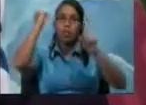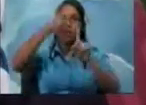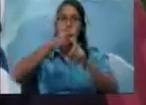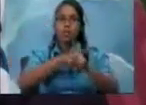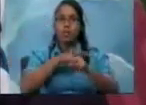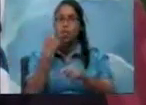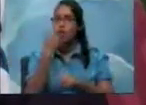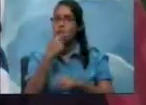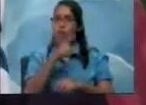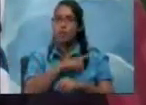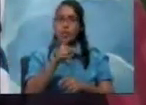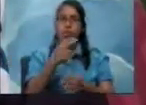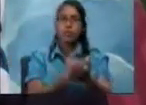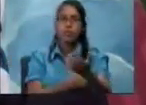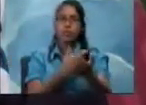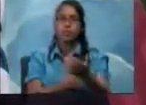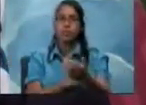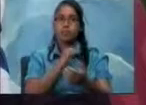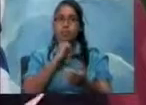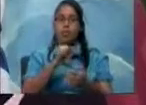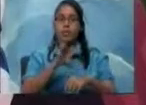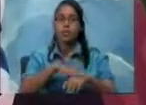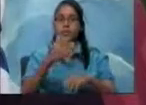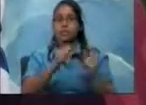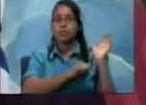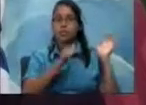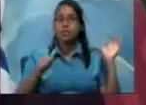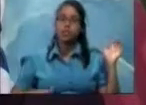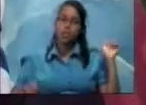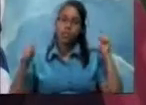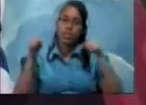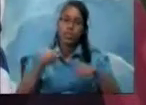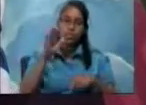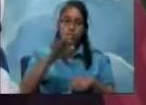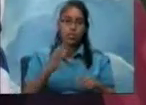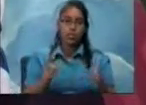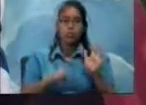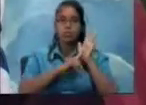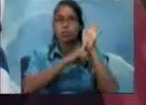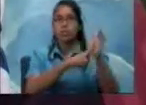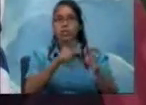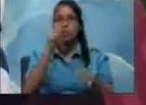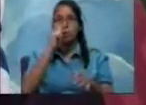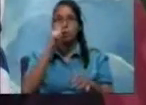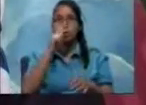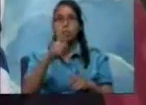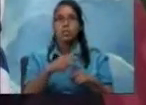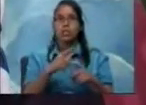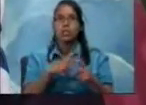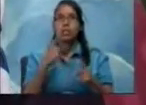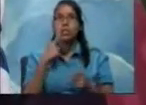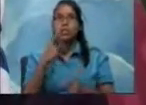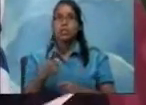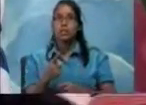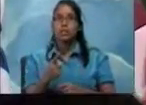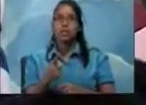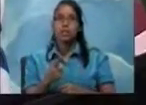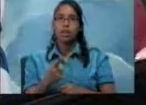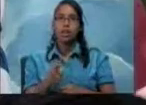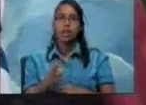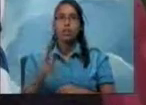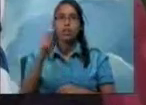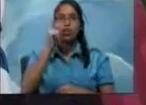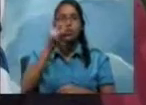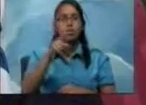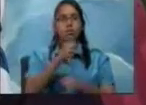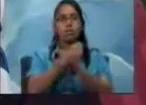labios de los hermanos es porque el señor aquí se lo estaba recargando a Pedro Pedro le decía el señor le dijo a Pedro Pedro tú